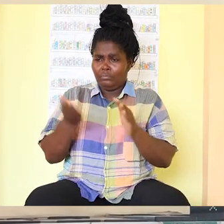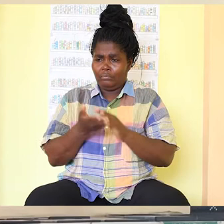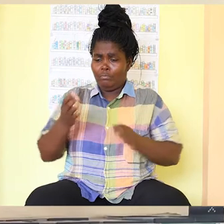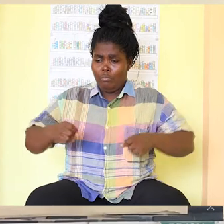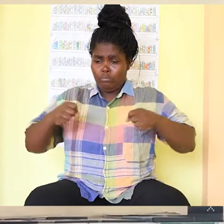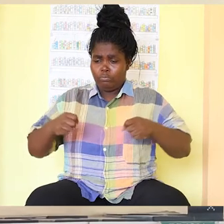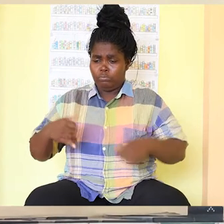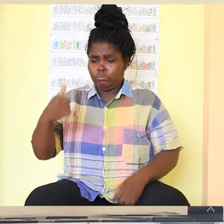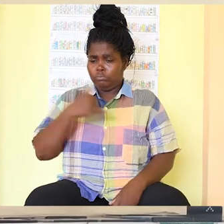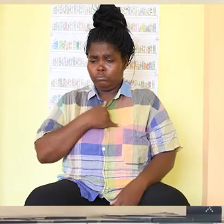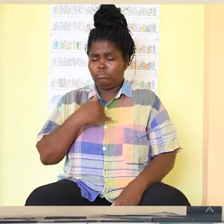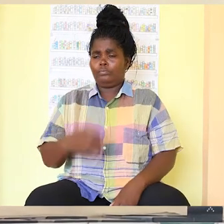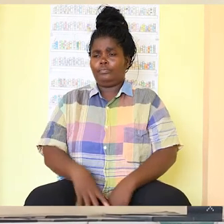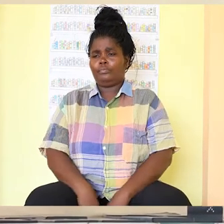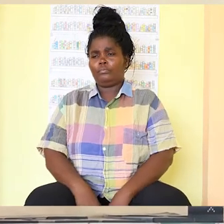gordo que yo.